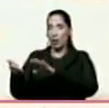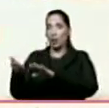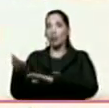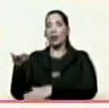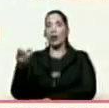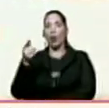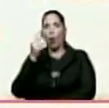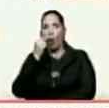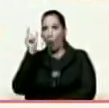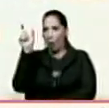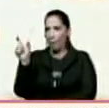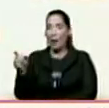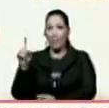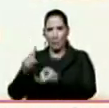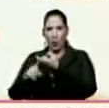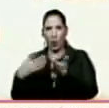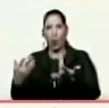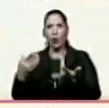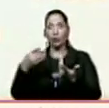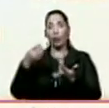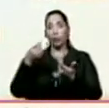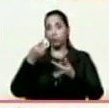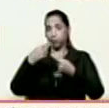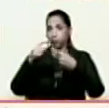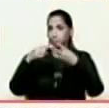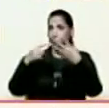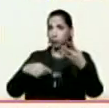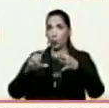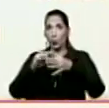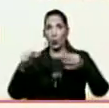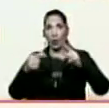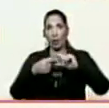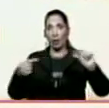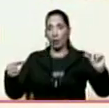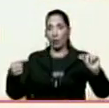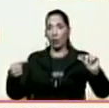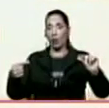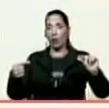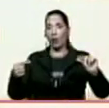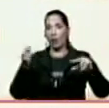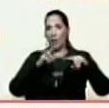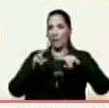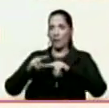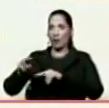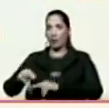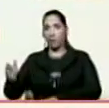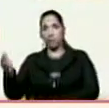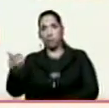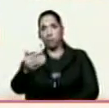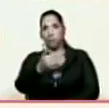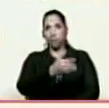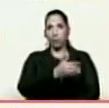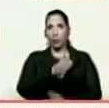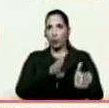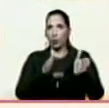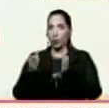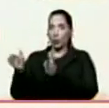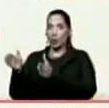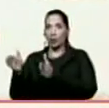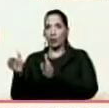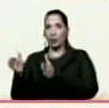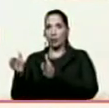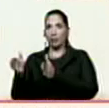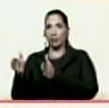escuela un conjunto de cuentos infantiles que fueron recaudados, recogidos durante las exequias